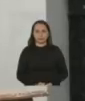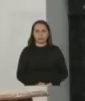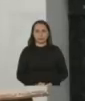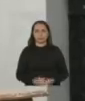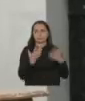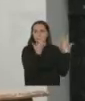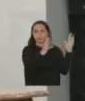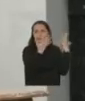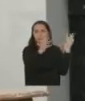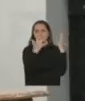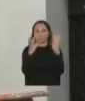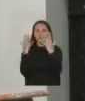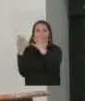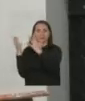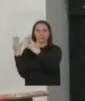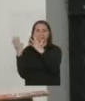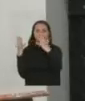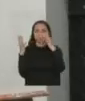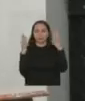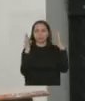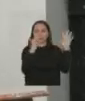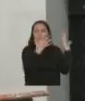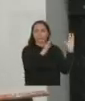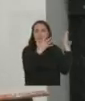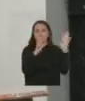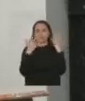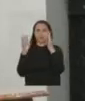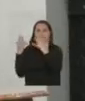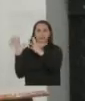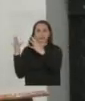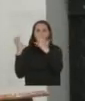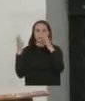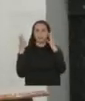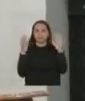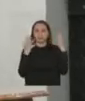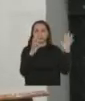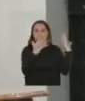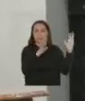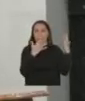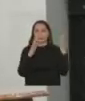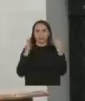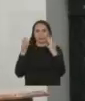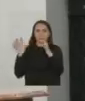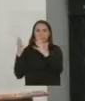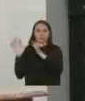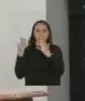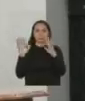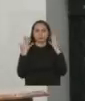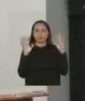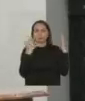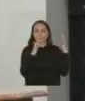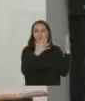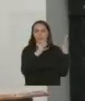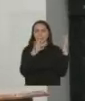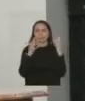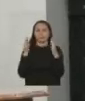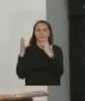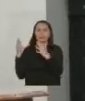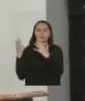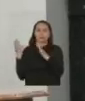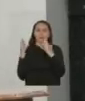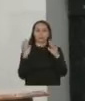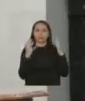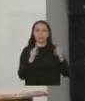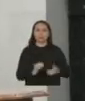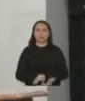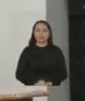corporativamente los grandes errores que se cometen. Y aquí hubo convencionales que cometieron tragedias para el futuro de nuestra nueva constitución, y como dijo